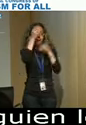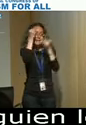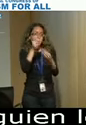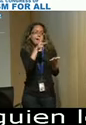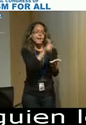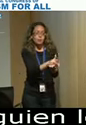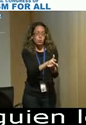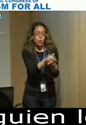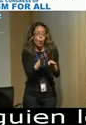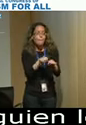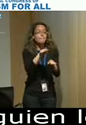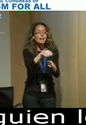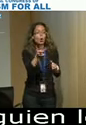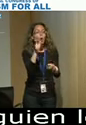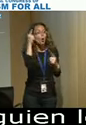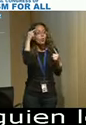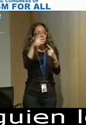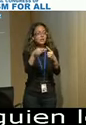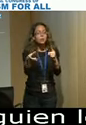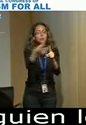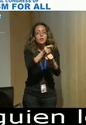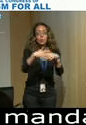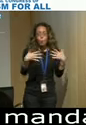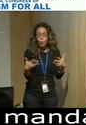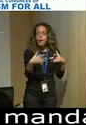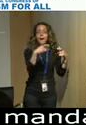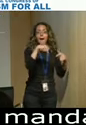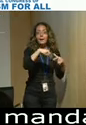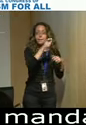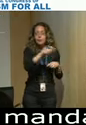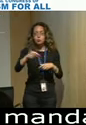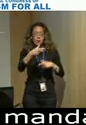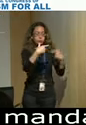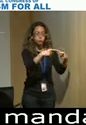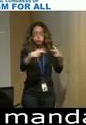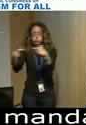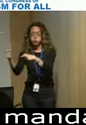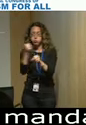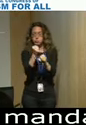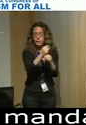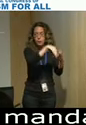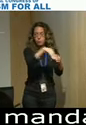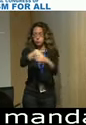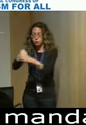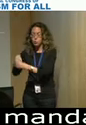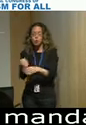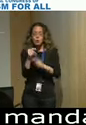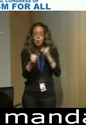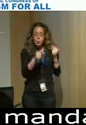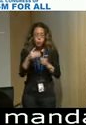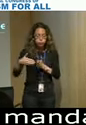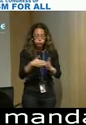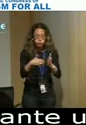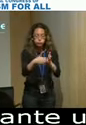hay profesionales de diferentes sectores y debemos de ir un poco caminando conjuntamente, o por lo menos que